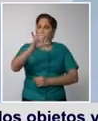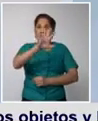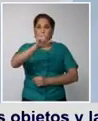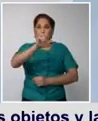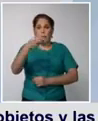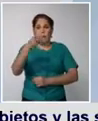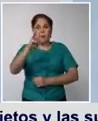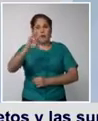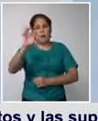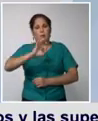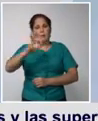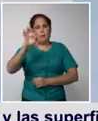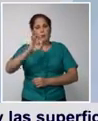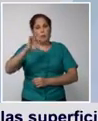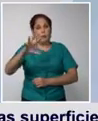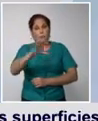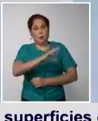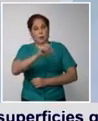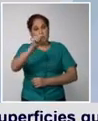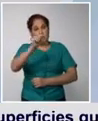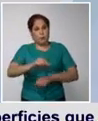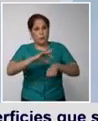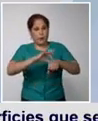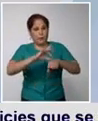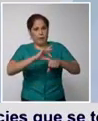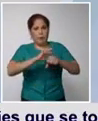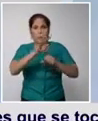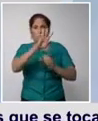5,3% de los pacientes diagnosticados,